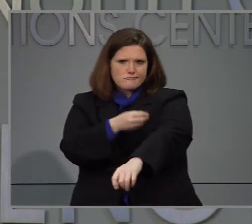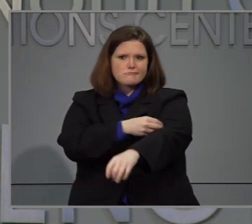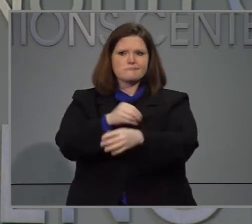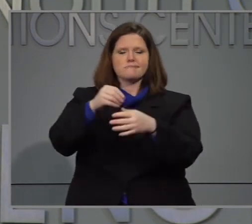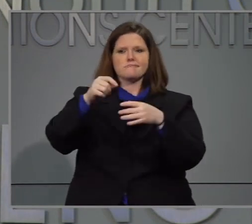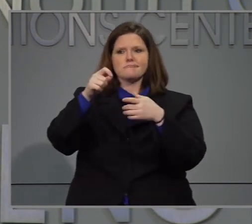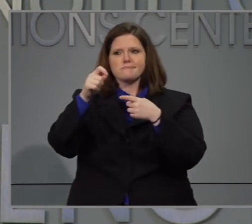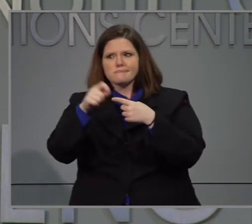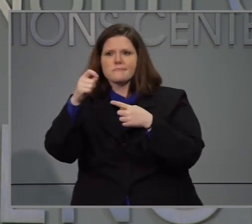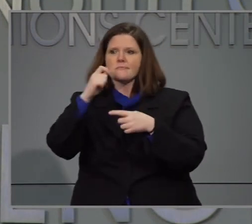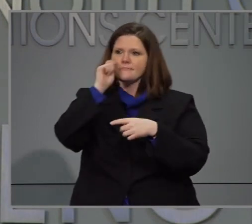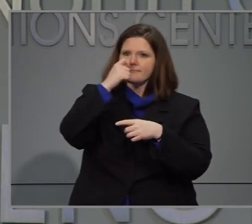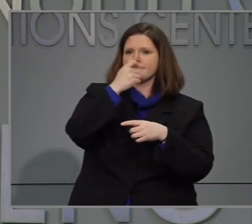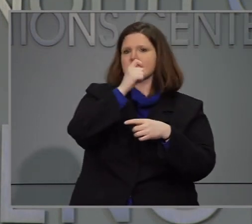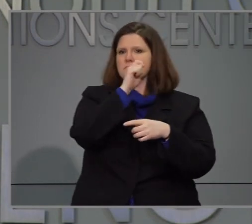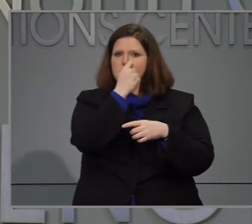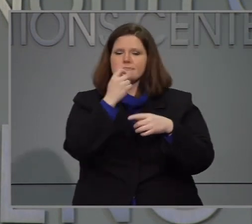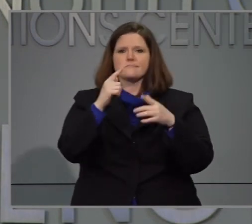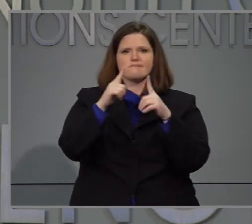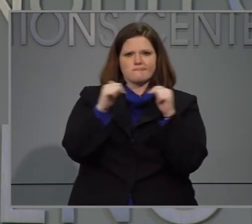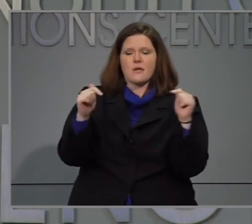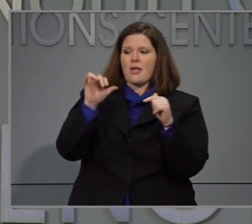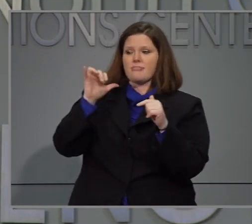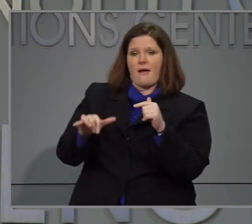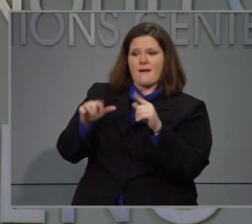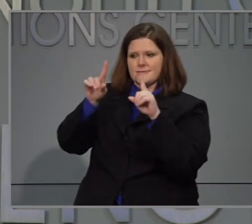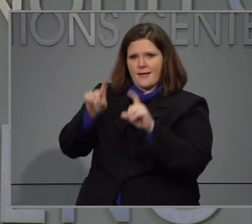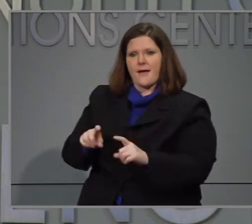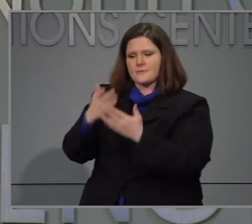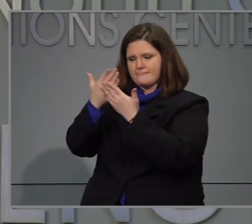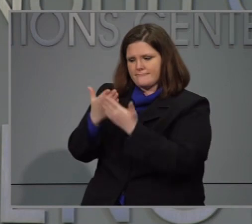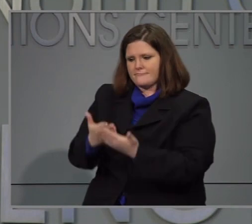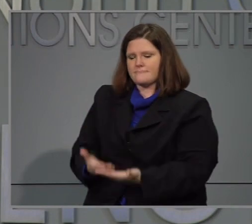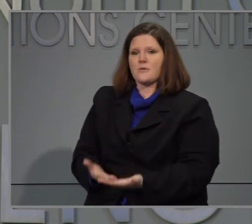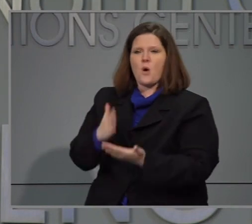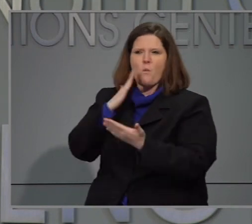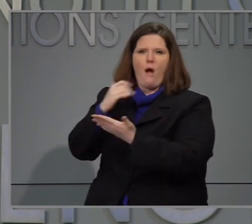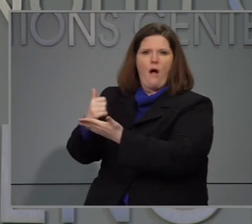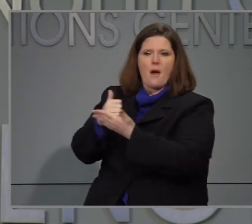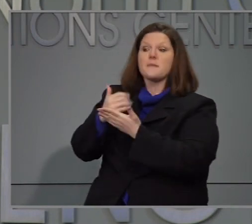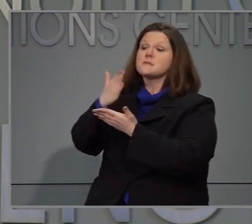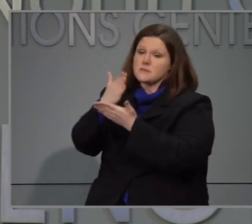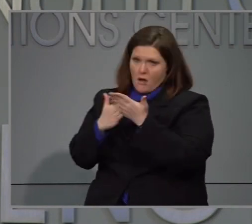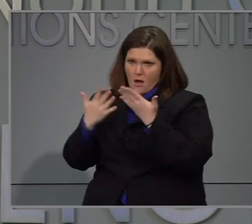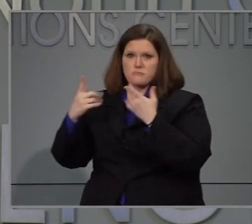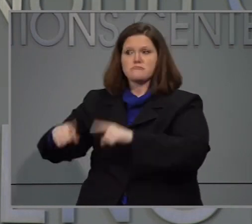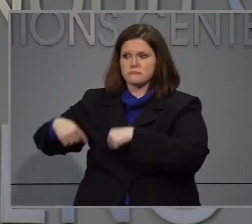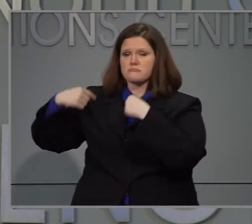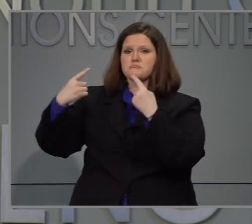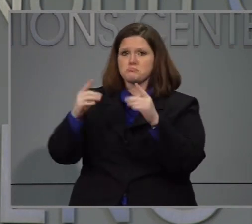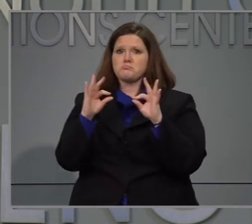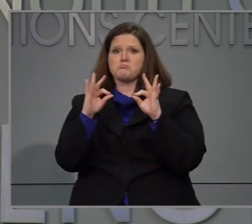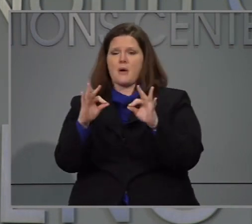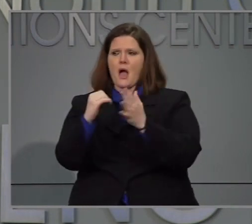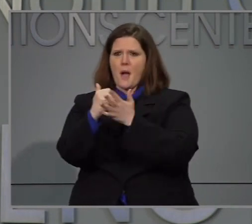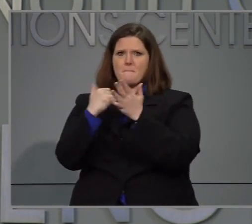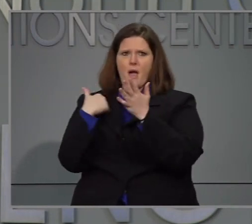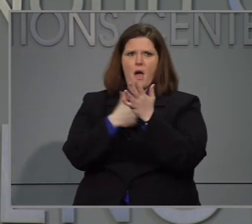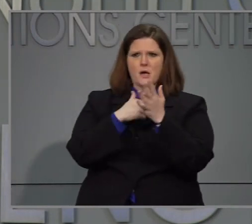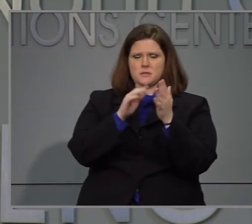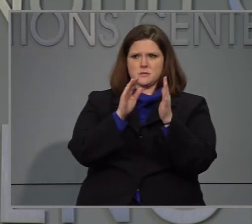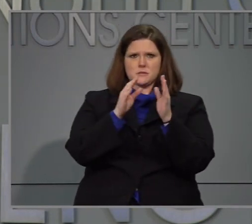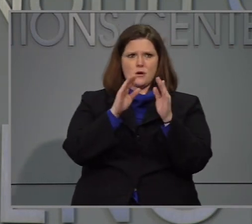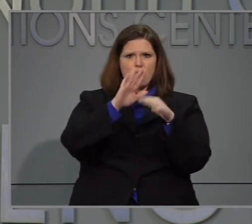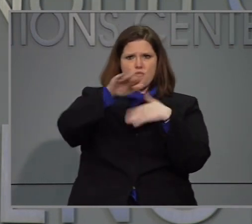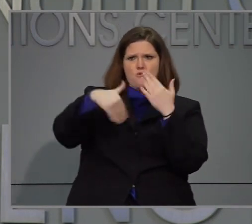que lleguen unas pruebas buenas. Algunos ya están siendo, y este tipo de prueba nos va a dar una